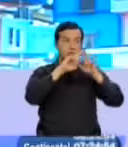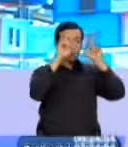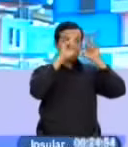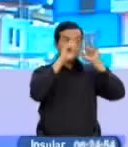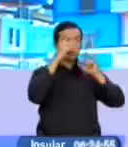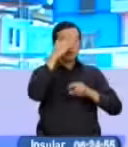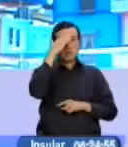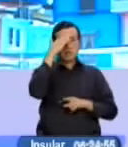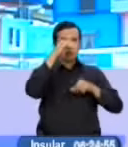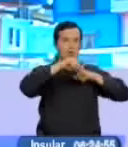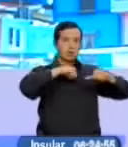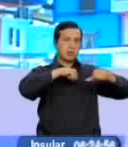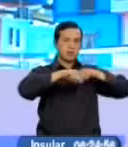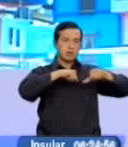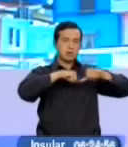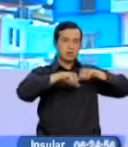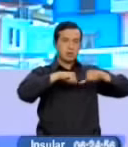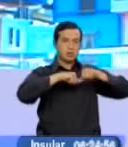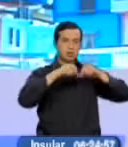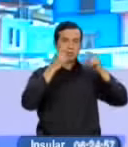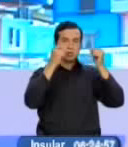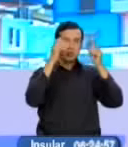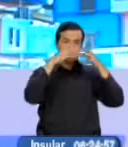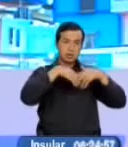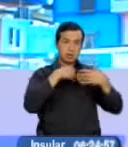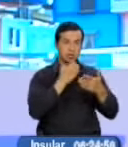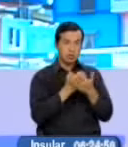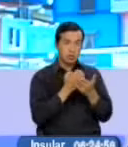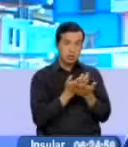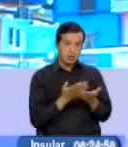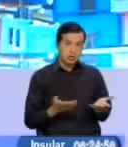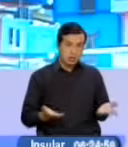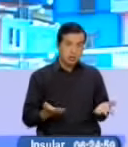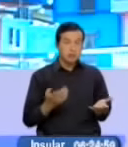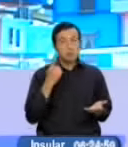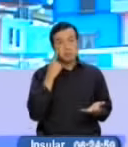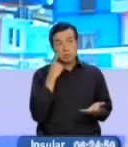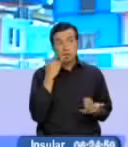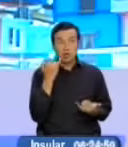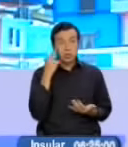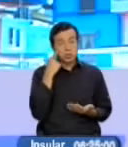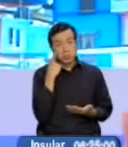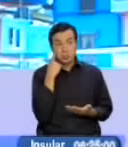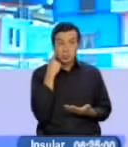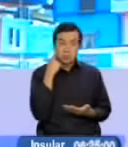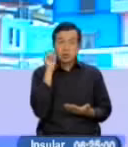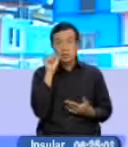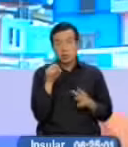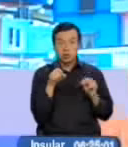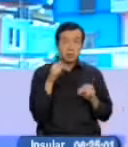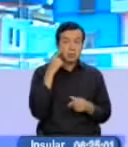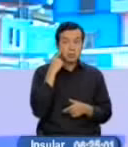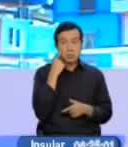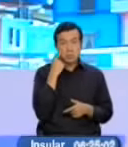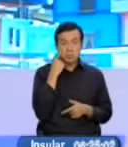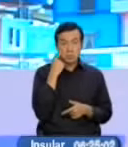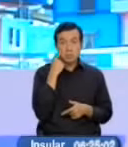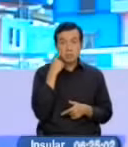sabe mejor administrar el asunto de crisis económica. Por eso, eso está en cuestión en este momento, de si se logra o no